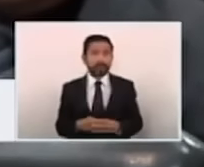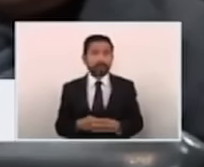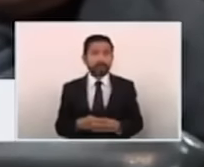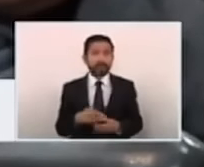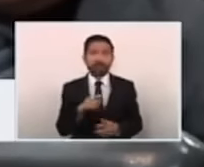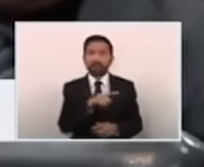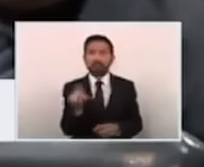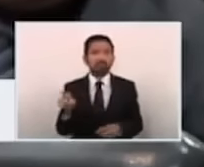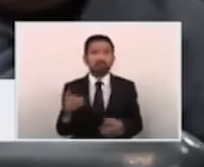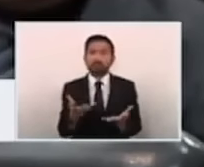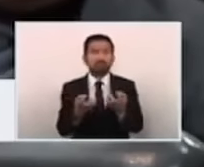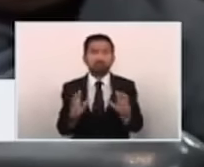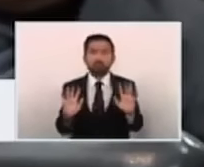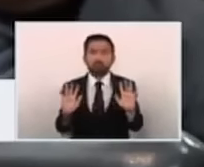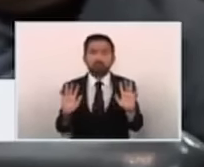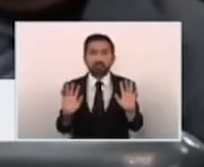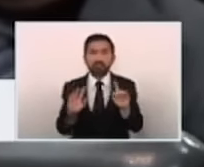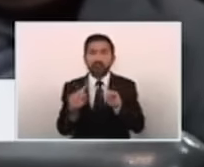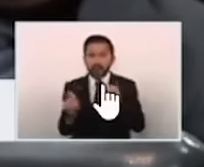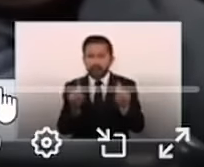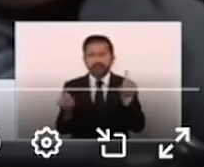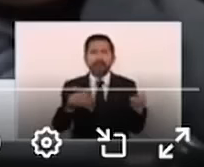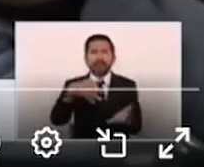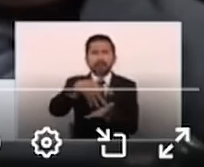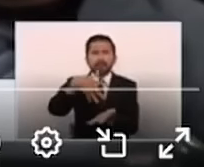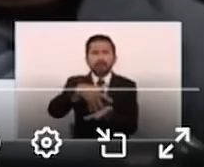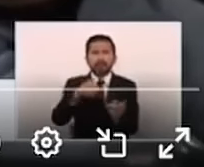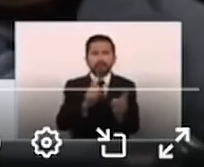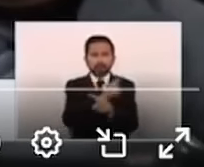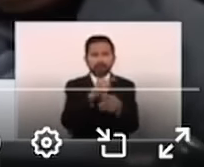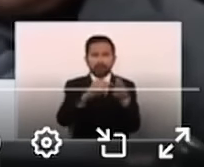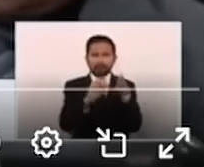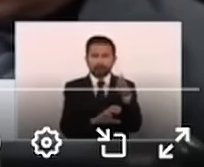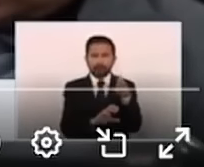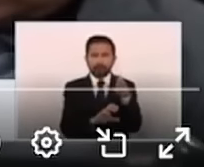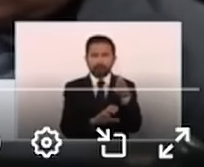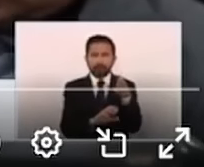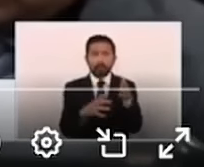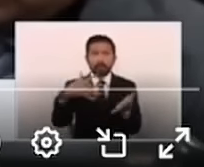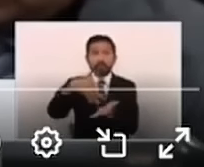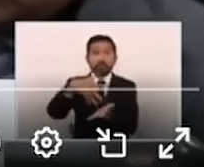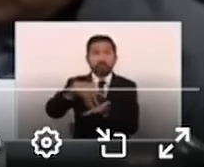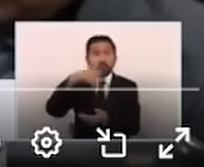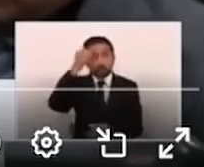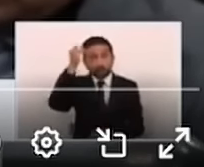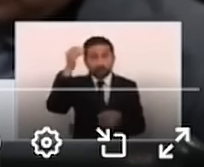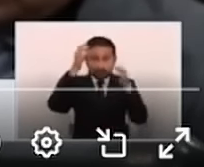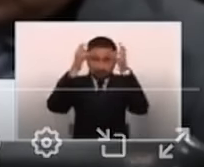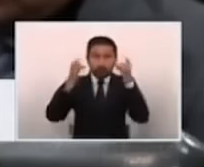No se atreven tampoco, ¿verdad?, a someter los cambios constitucionales a lo que la gente diga.